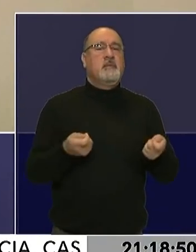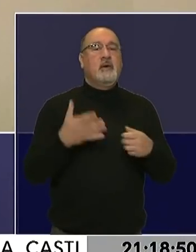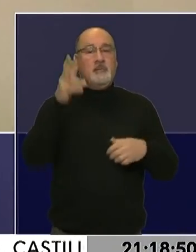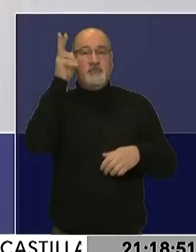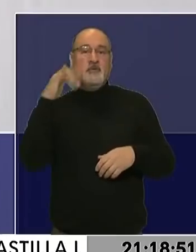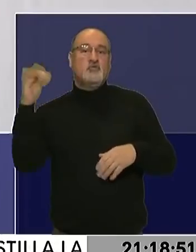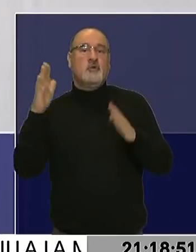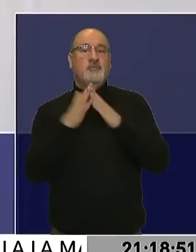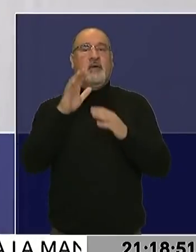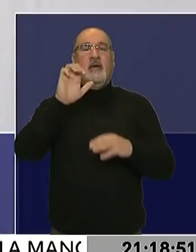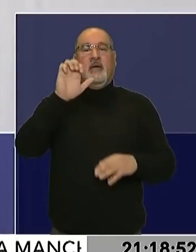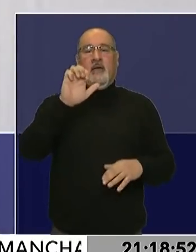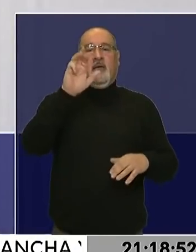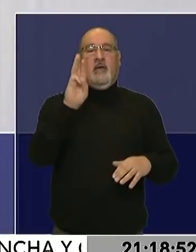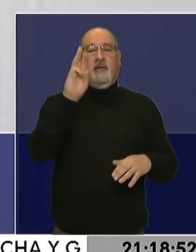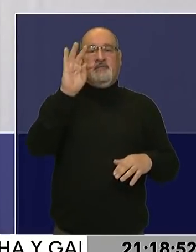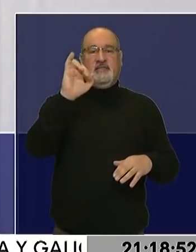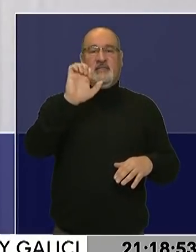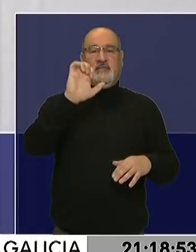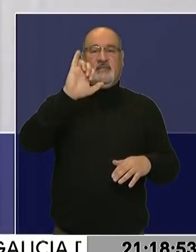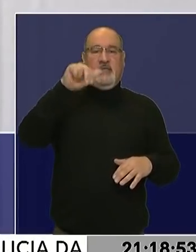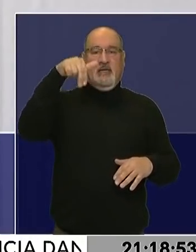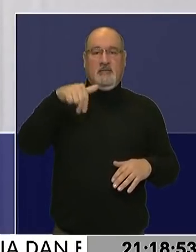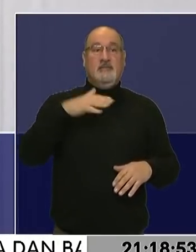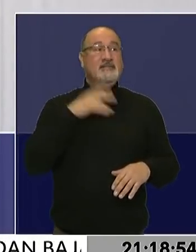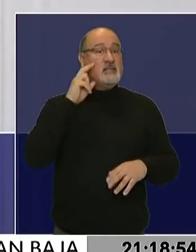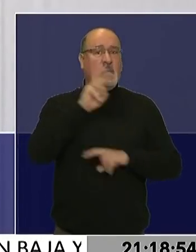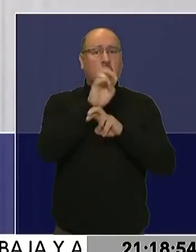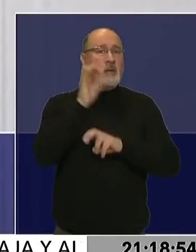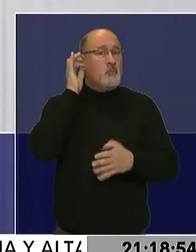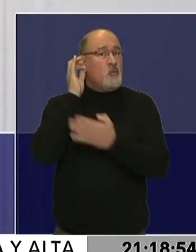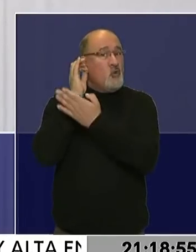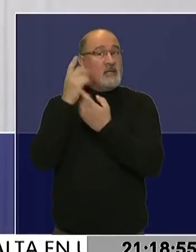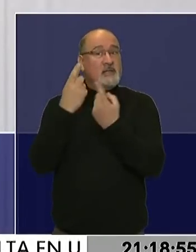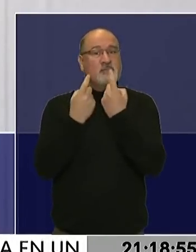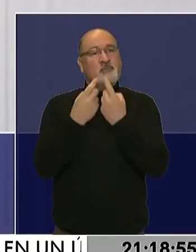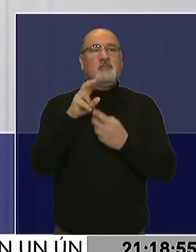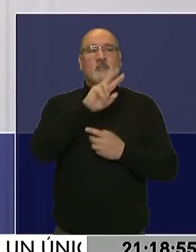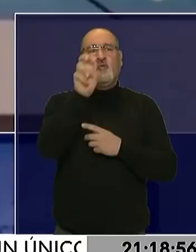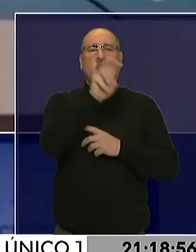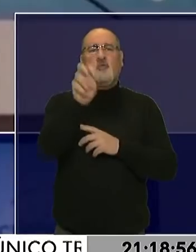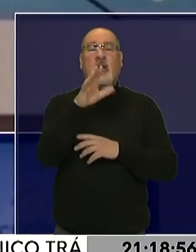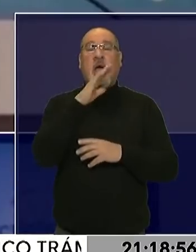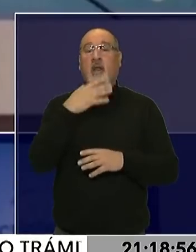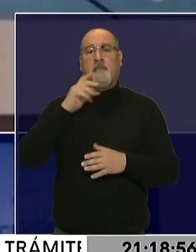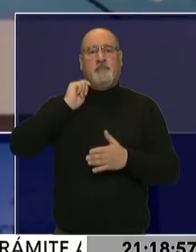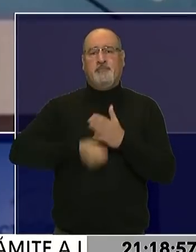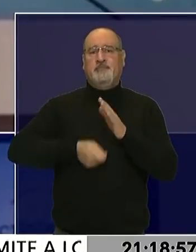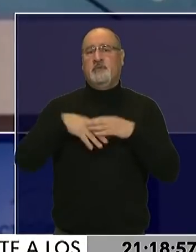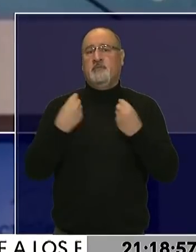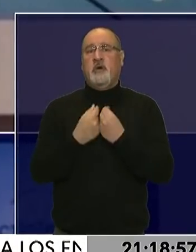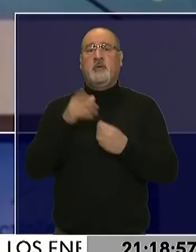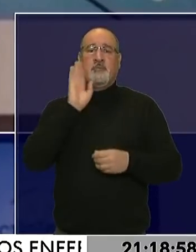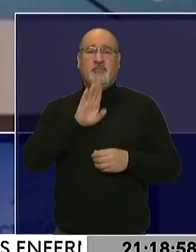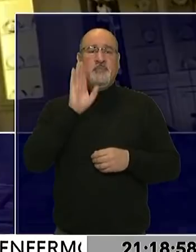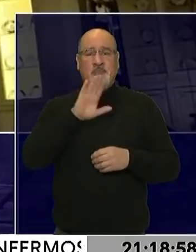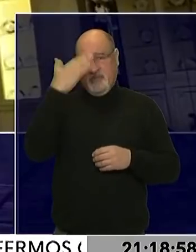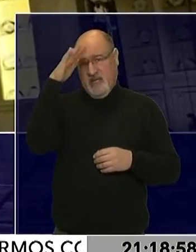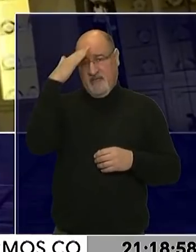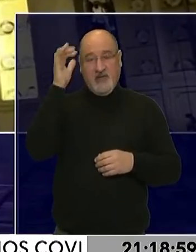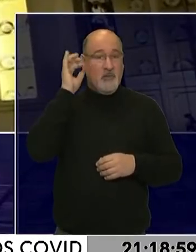a las chicas las reclutaba la expareja del multimillonario neoyorquino que acaba de ser condenada por tráfico de menores